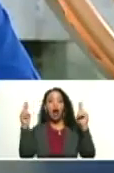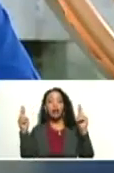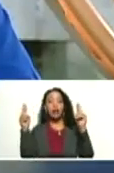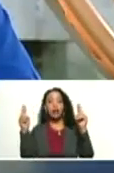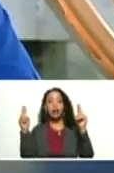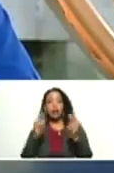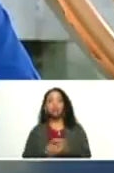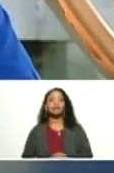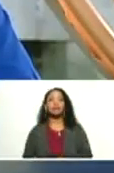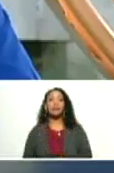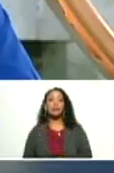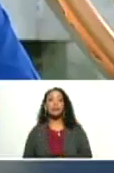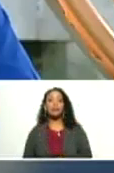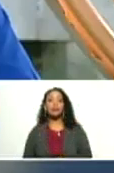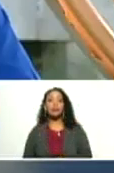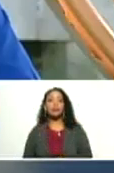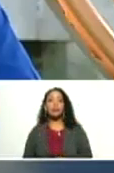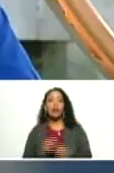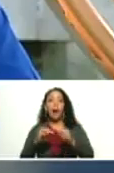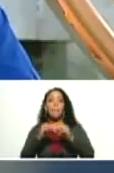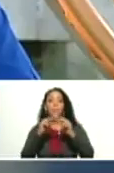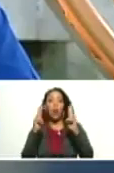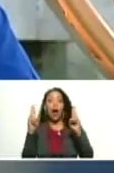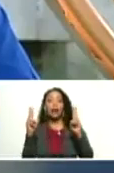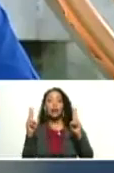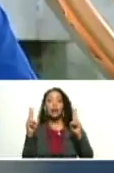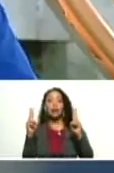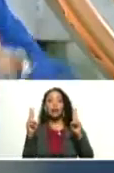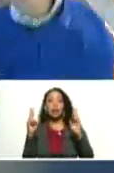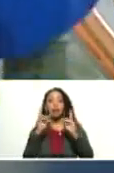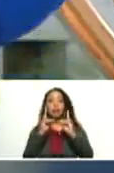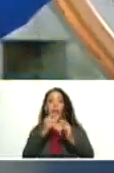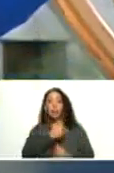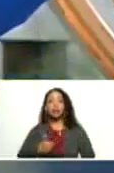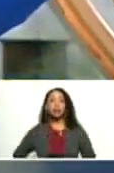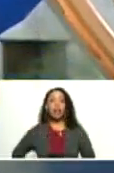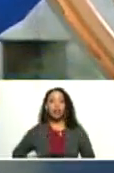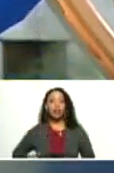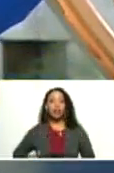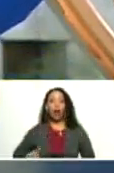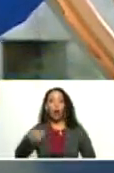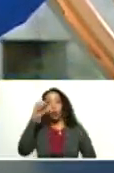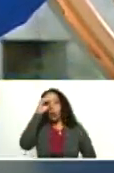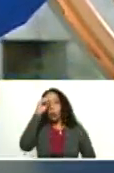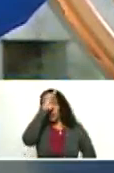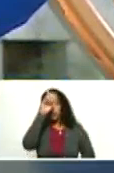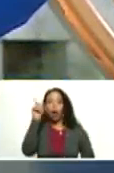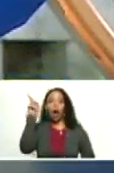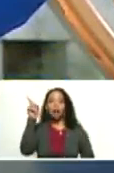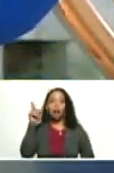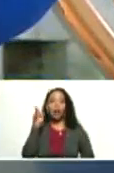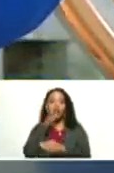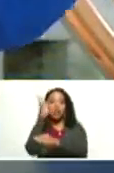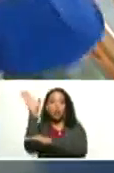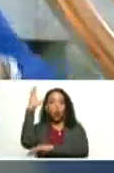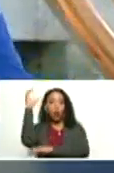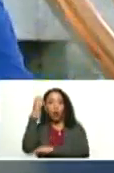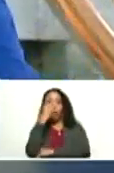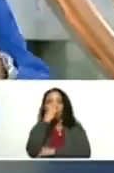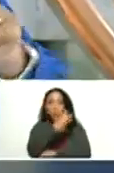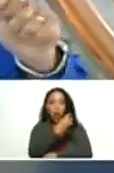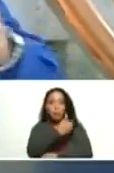Girardot, el puente de Tienditas con el presidente Gustavo Petro. Allá fuimos a Colombia a visitar al